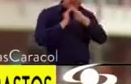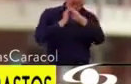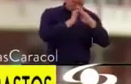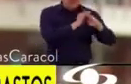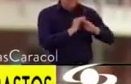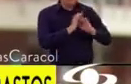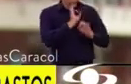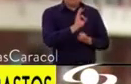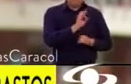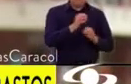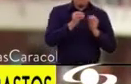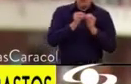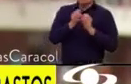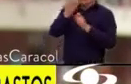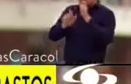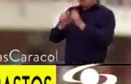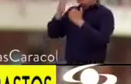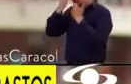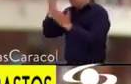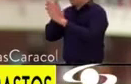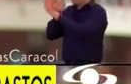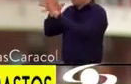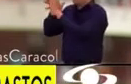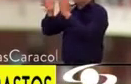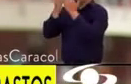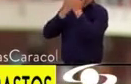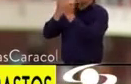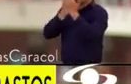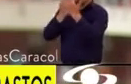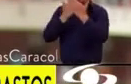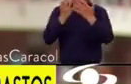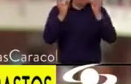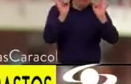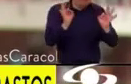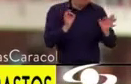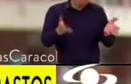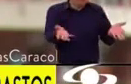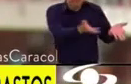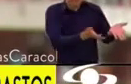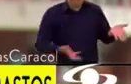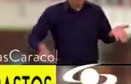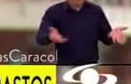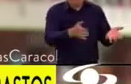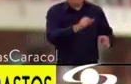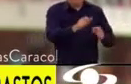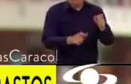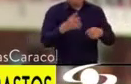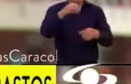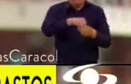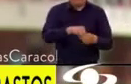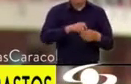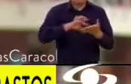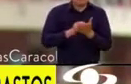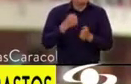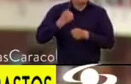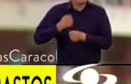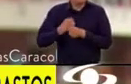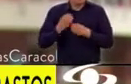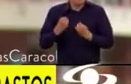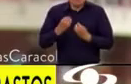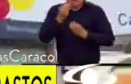a todas las personas involucradas en la central de abastos para cumplir la principal misión, abastecer a los colombianos. En el siguiente informe, más